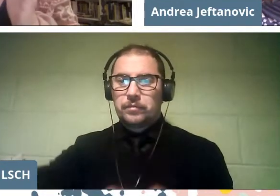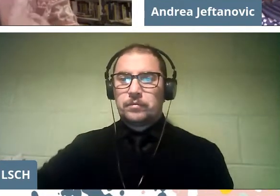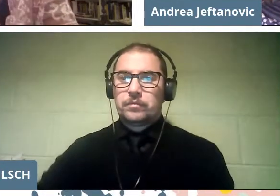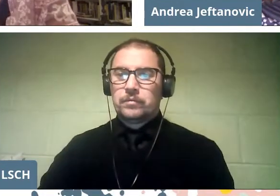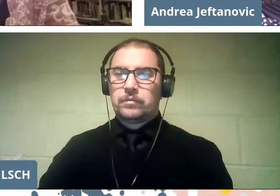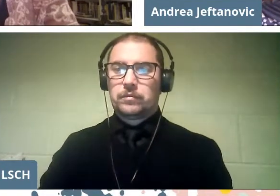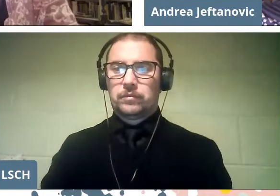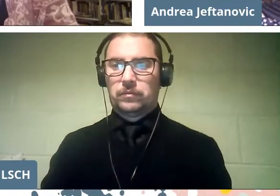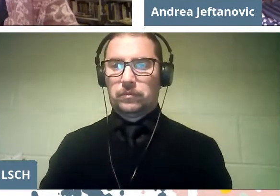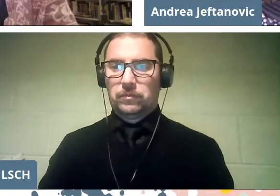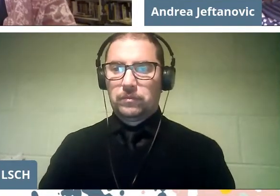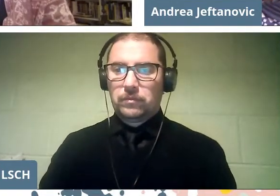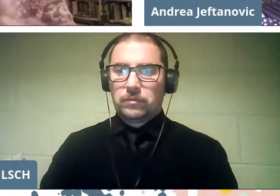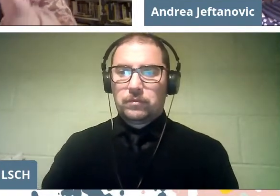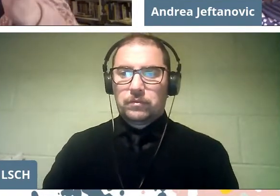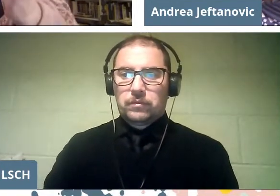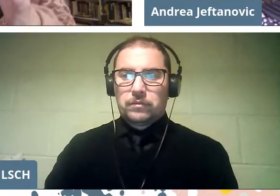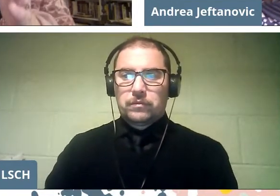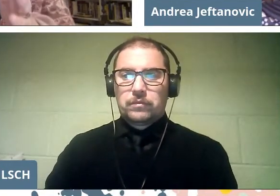quería preguntarte,